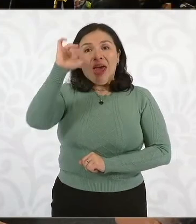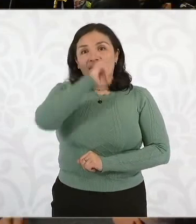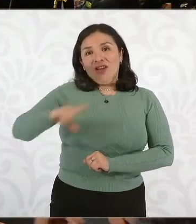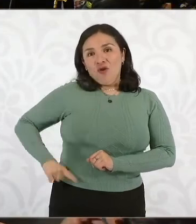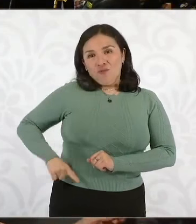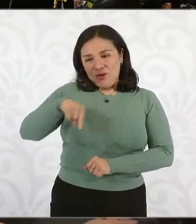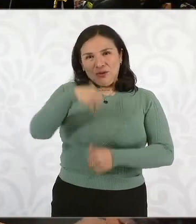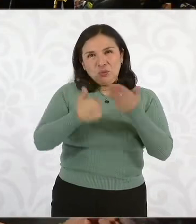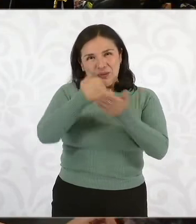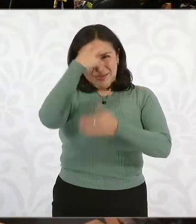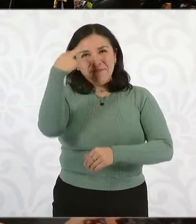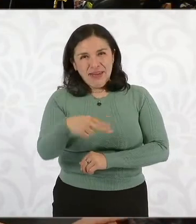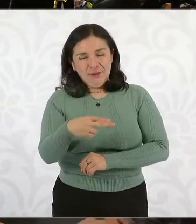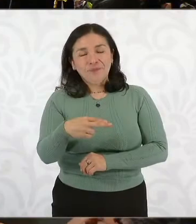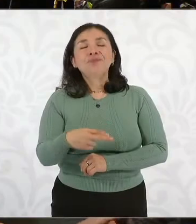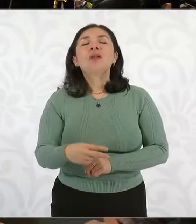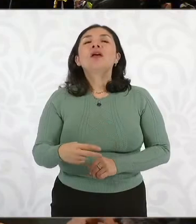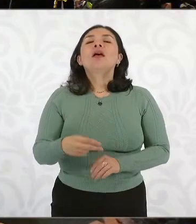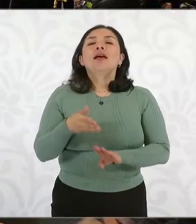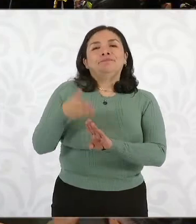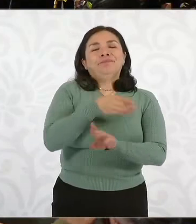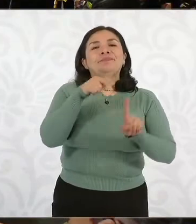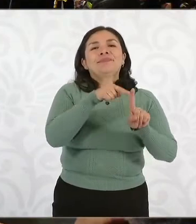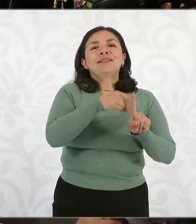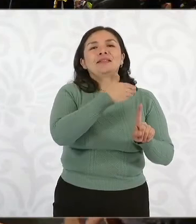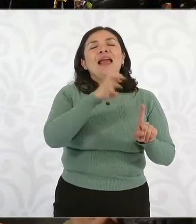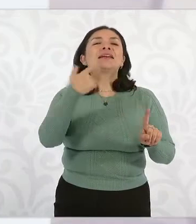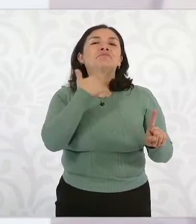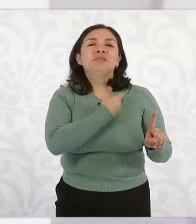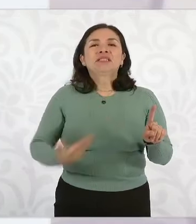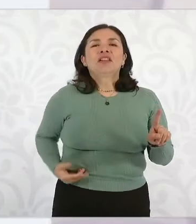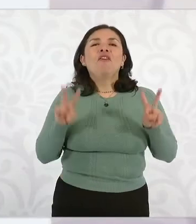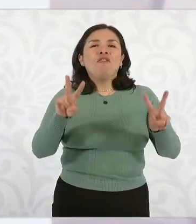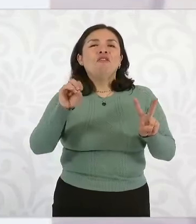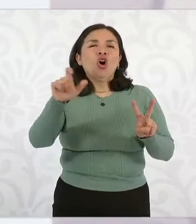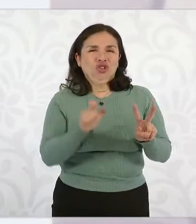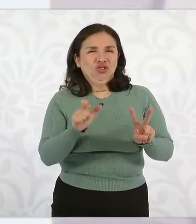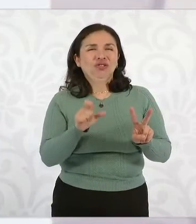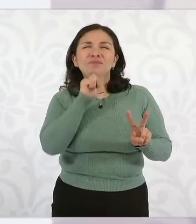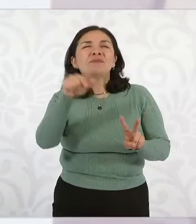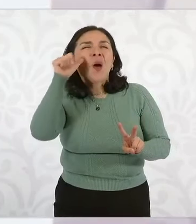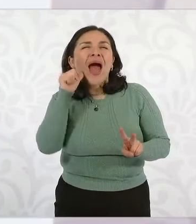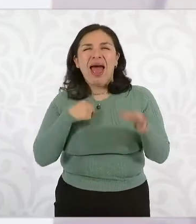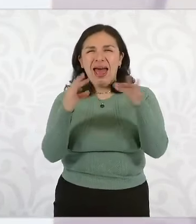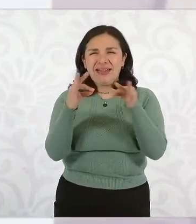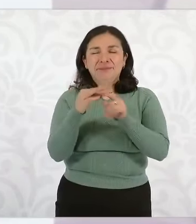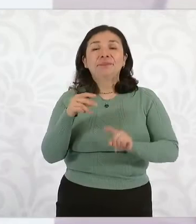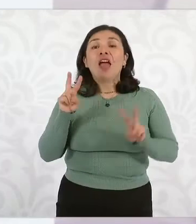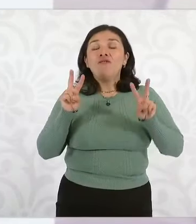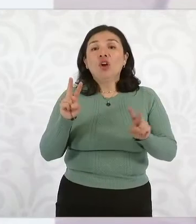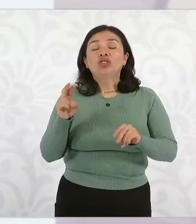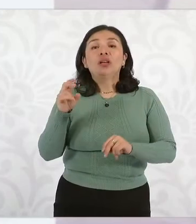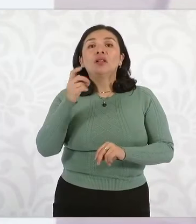Ciudad de México, Fox, ayer lo platicábamos, le inventa un